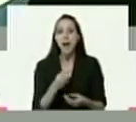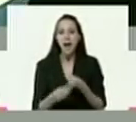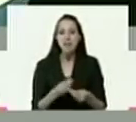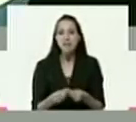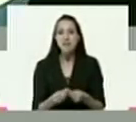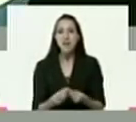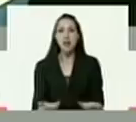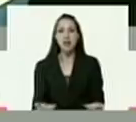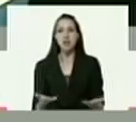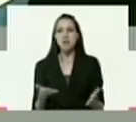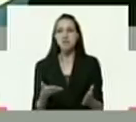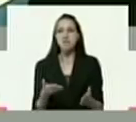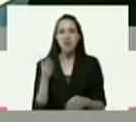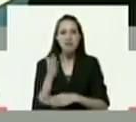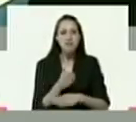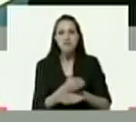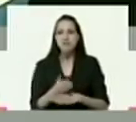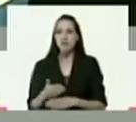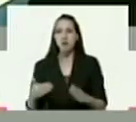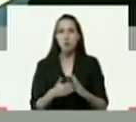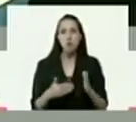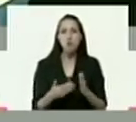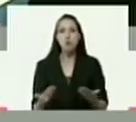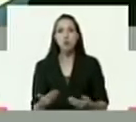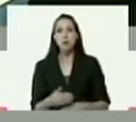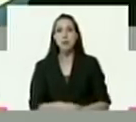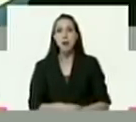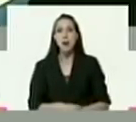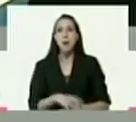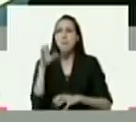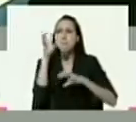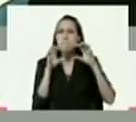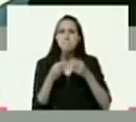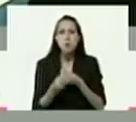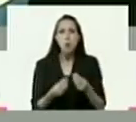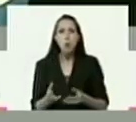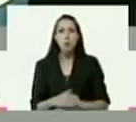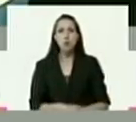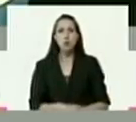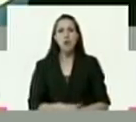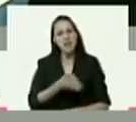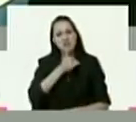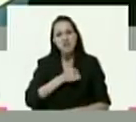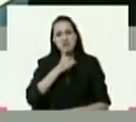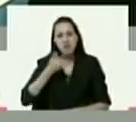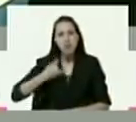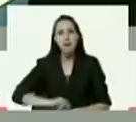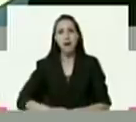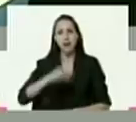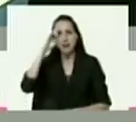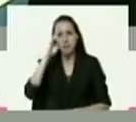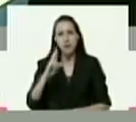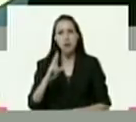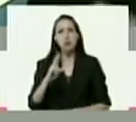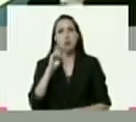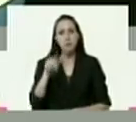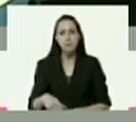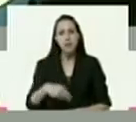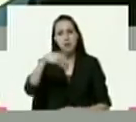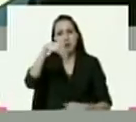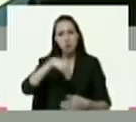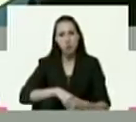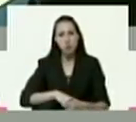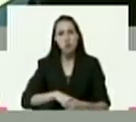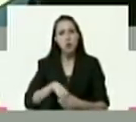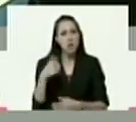incoherencia, tanta obsesión contra un país. Tiene que haber tolerancia, tiene que haber respeto a los asuntos internos, respeto a